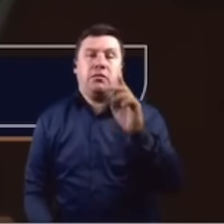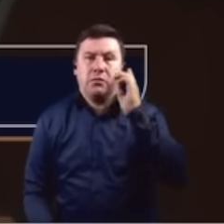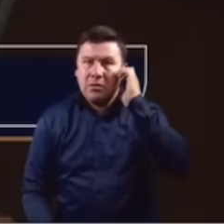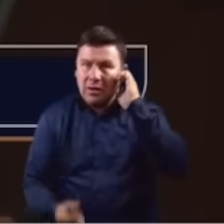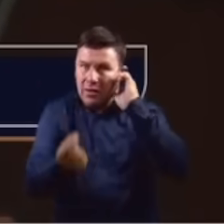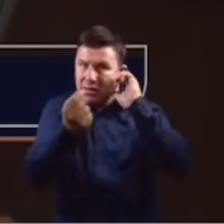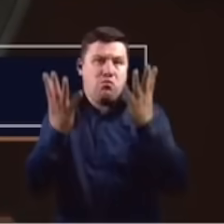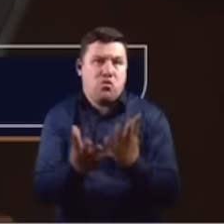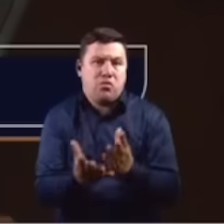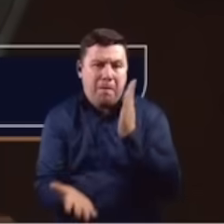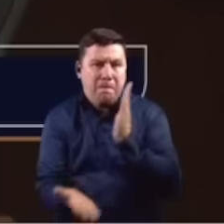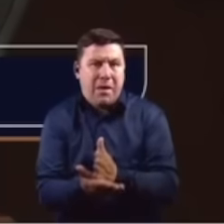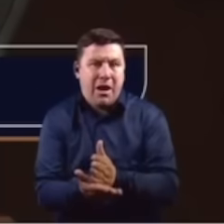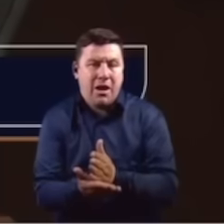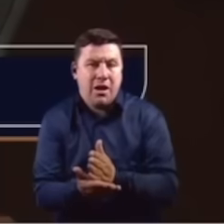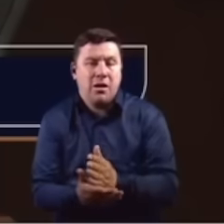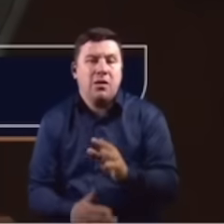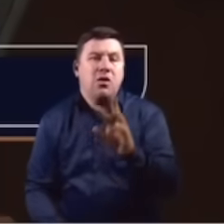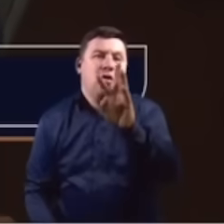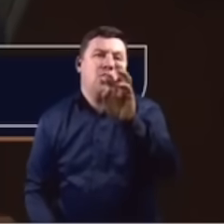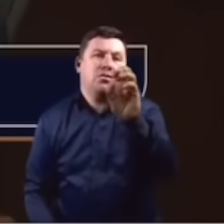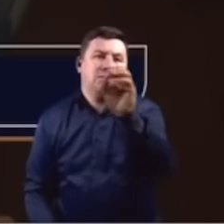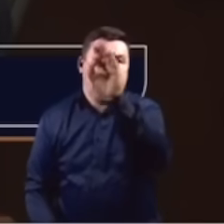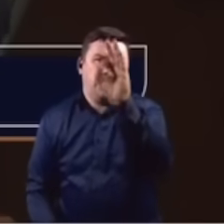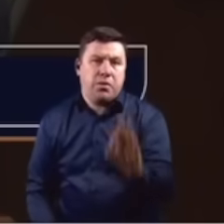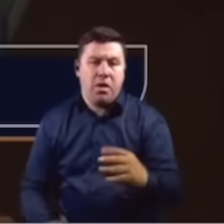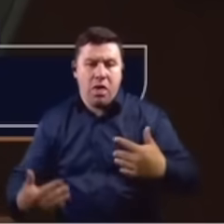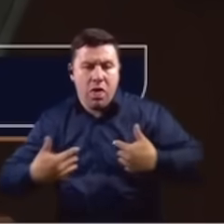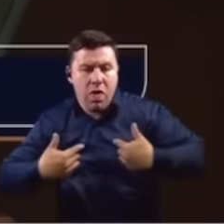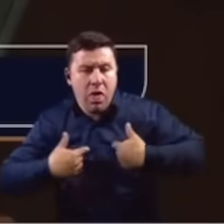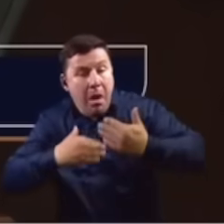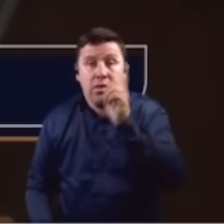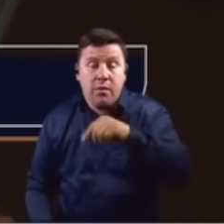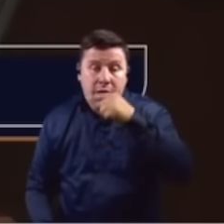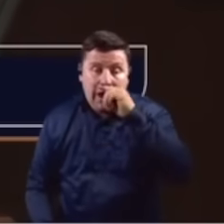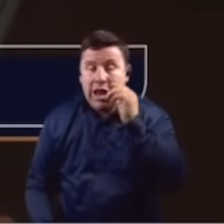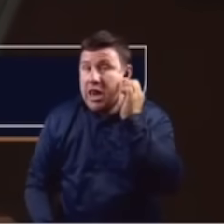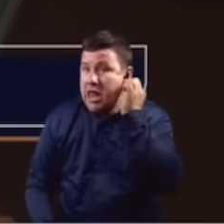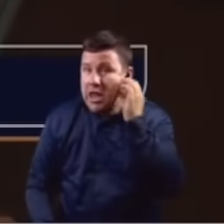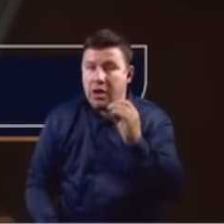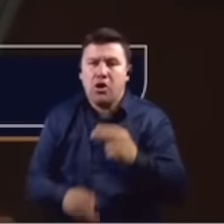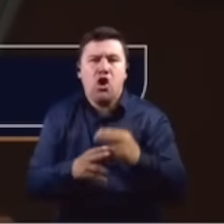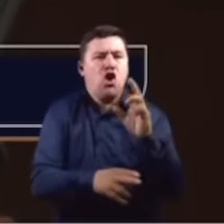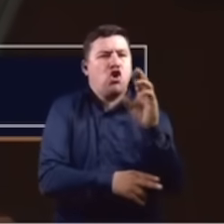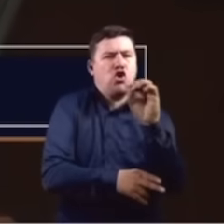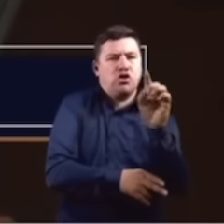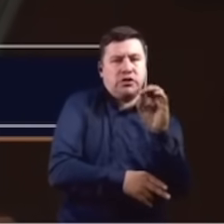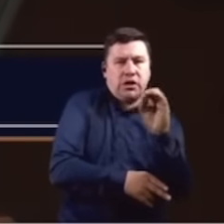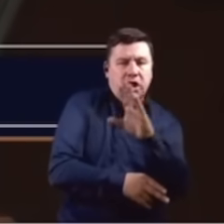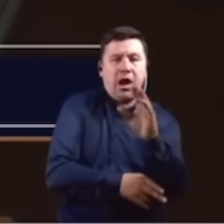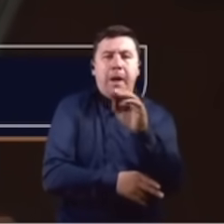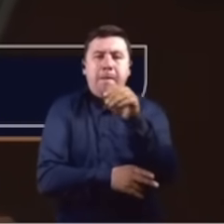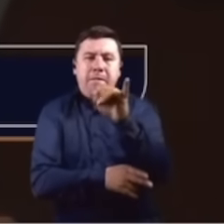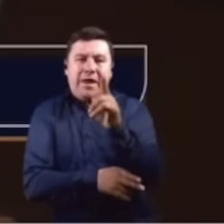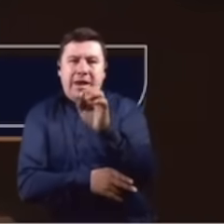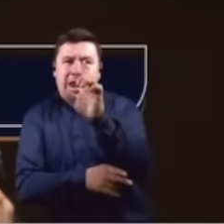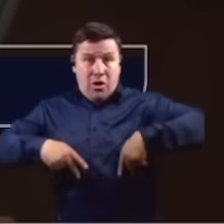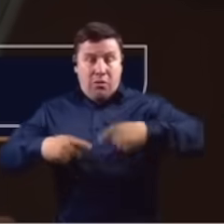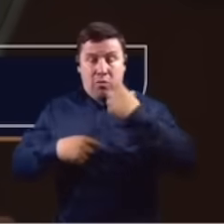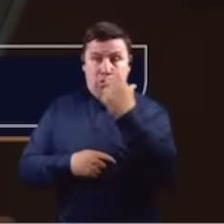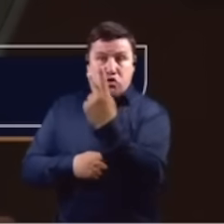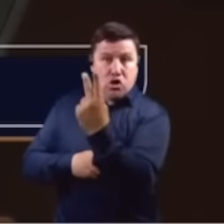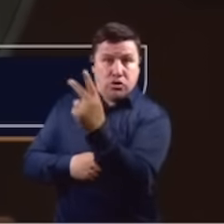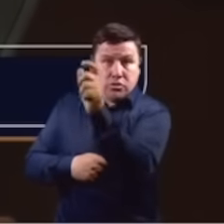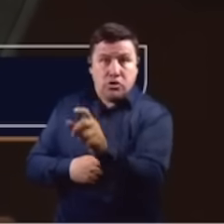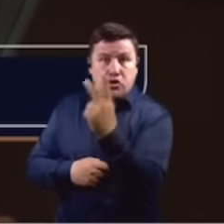delito feminizado, donde el 80% de las víctimas son mujeres y niñas. Rocío y Miguel son los protagonistas de esta película.